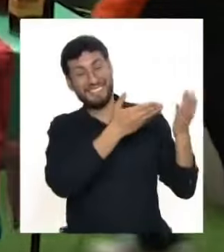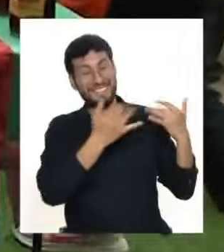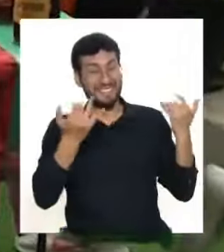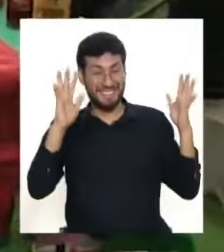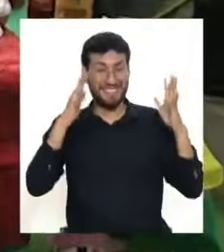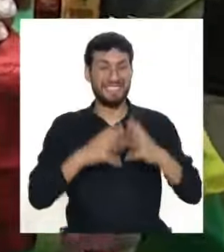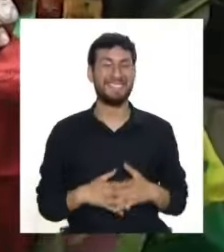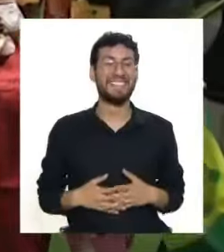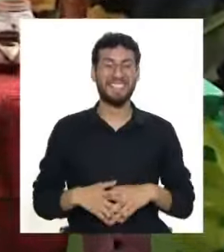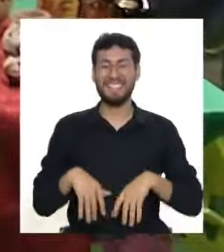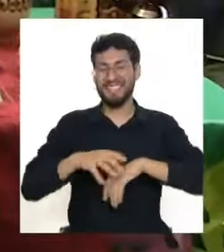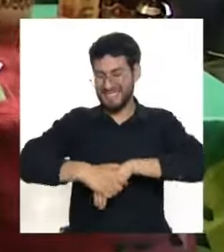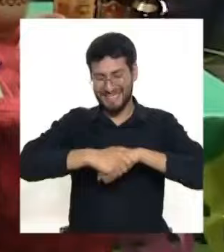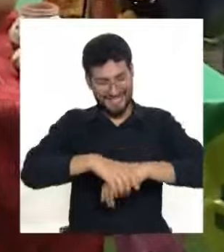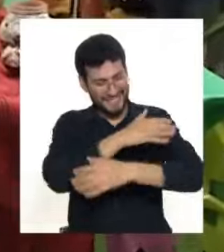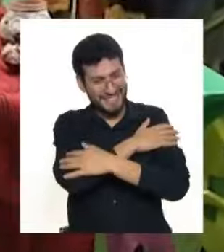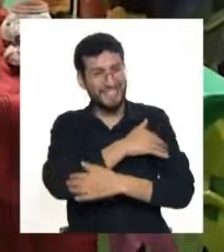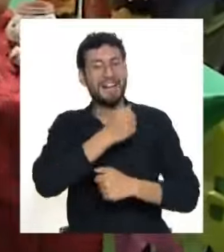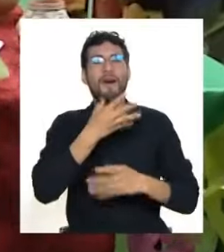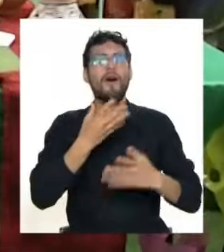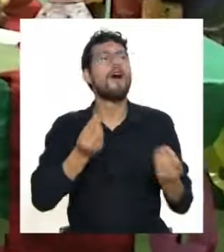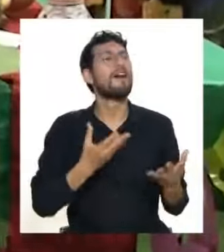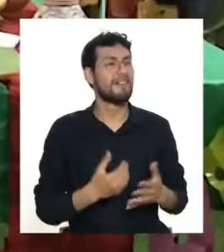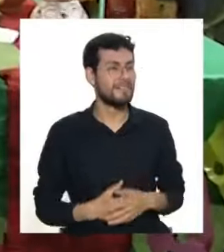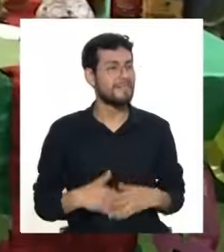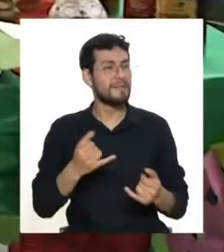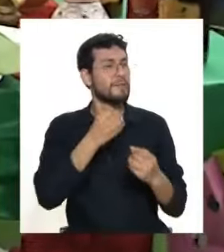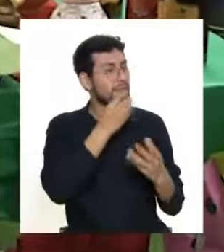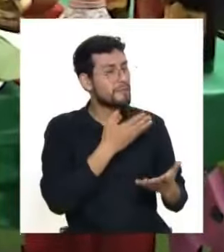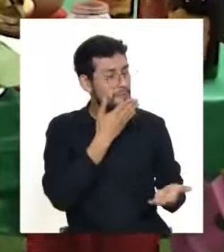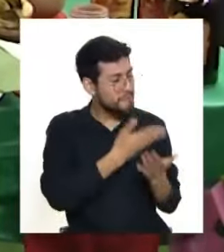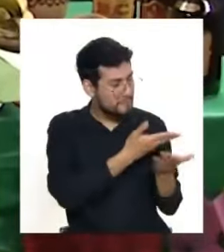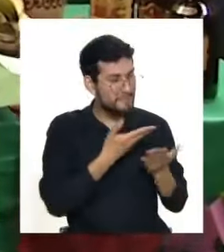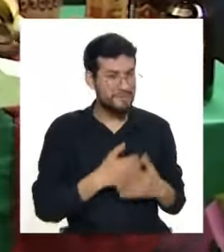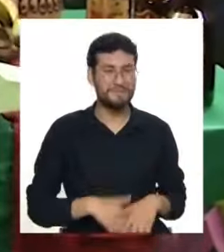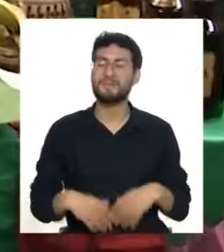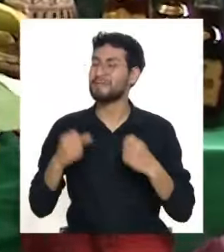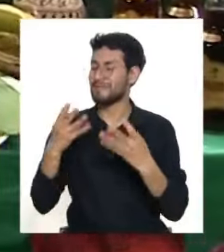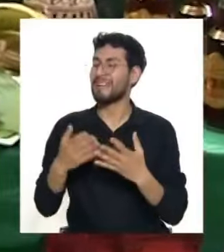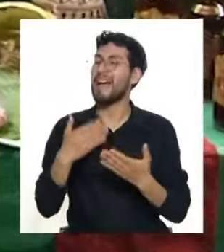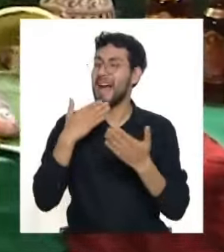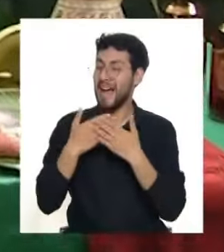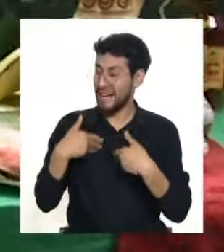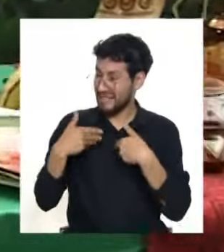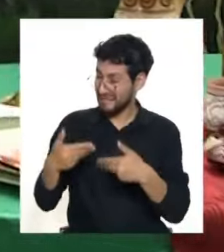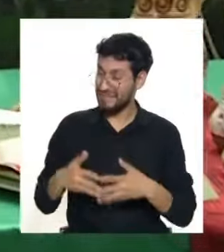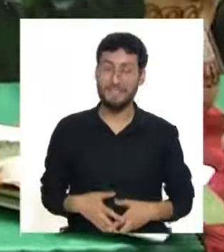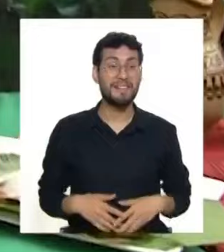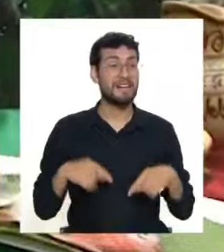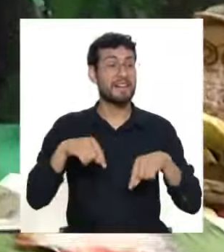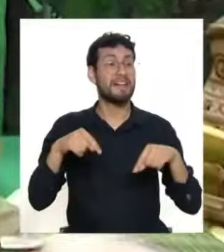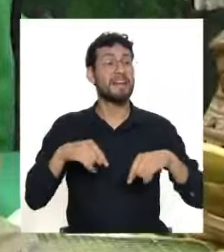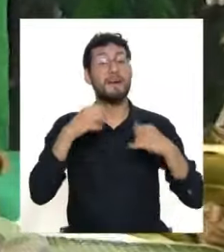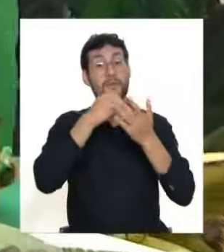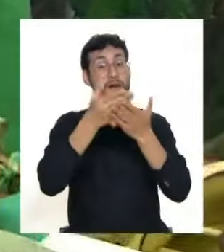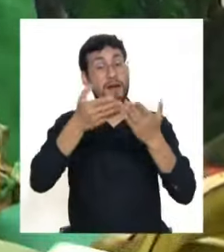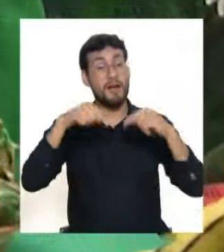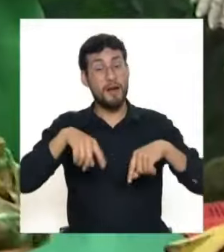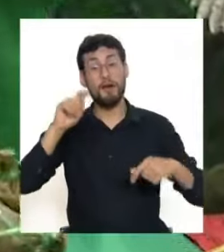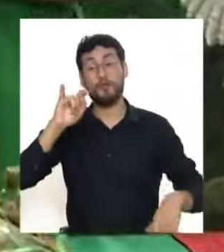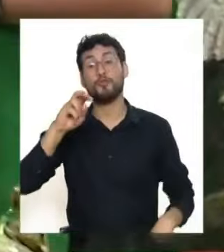Rojas! Hola, ¿qué tal, Edgardo? Bienvenido. ¿Cómo estás? Bienvenido. ¿Cómo estás? Muchas gracias por la invitación acá. Bienvenidos